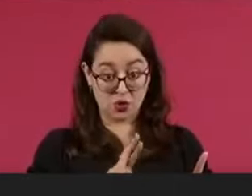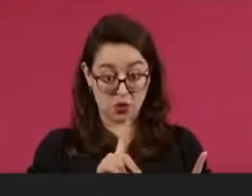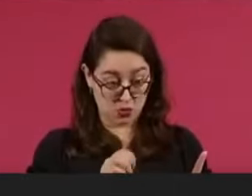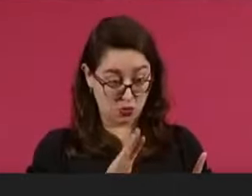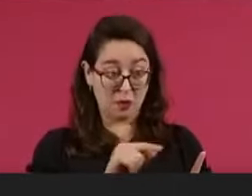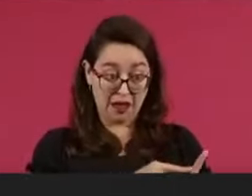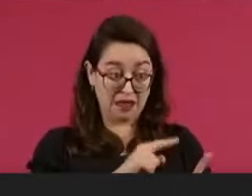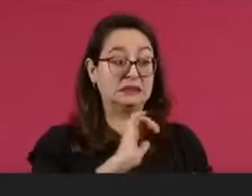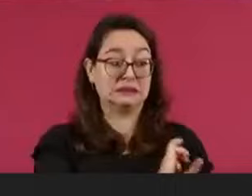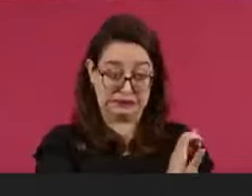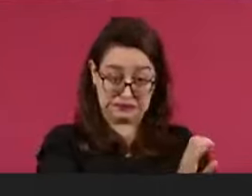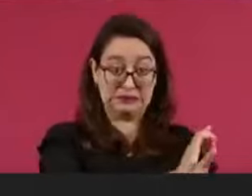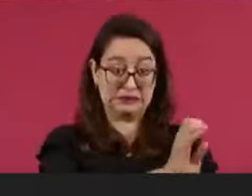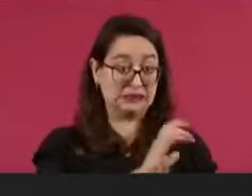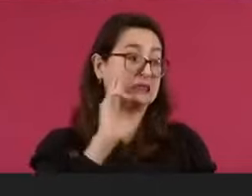espérate.